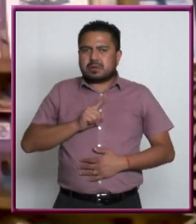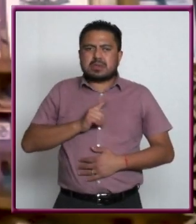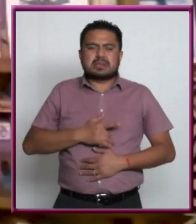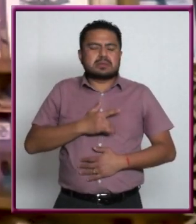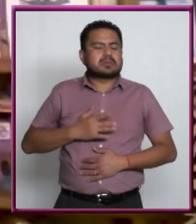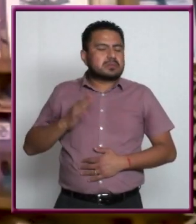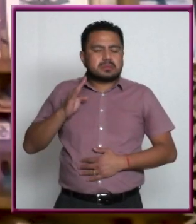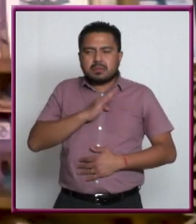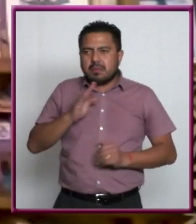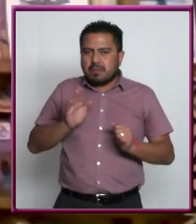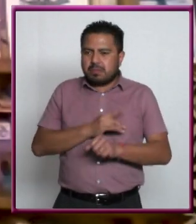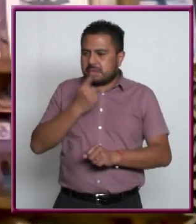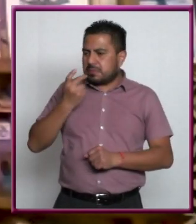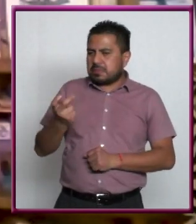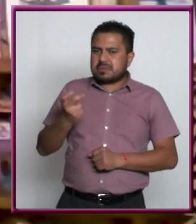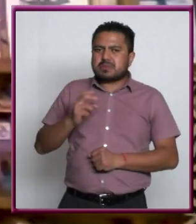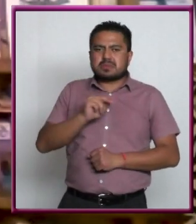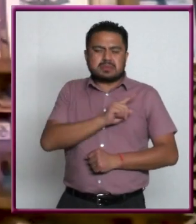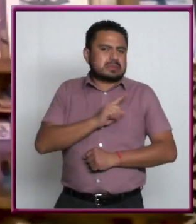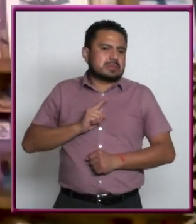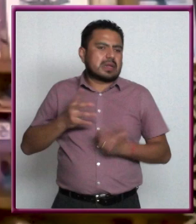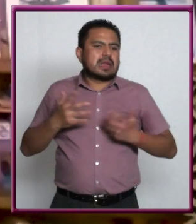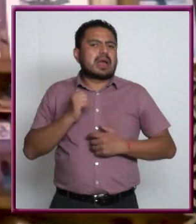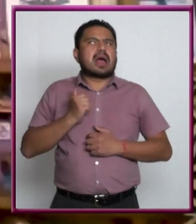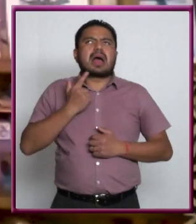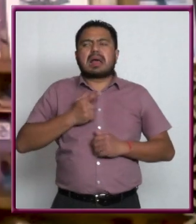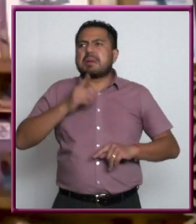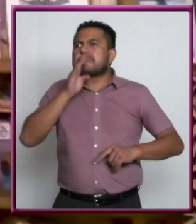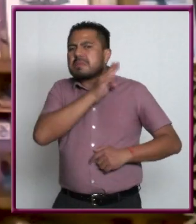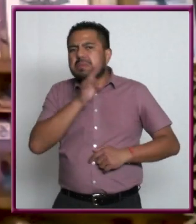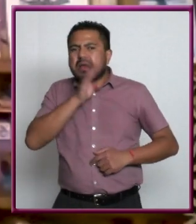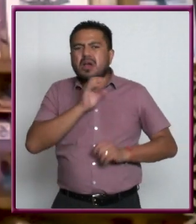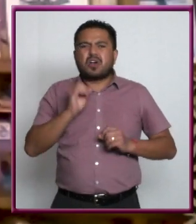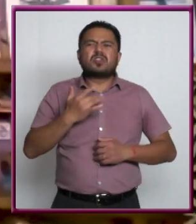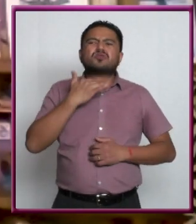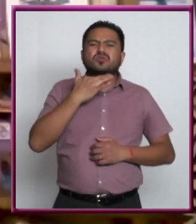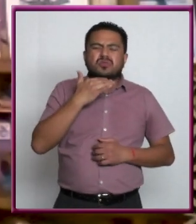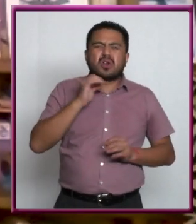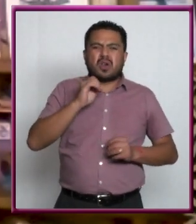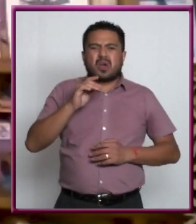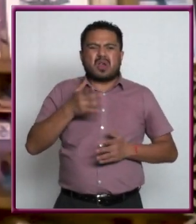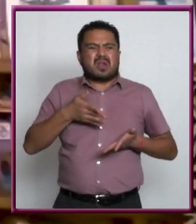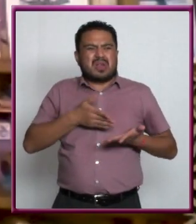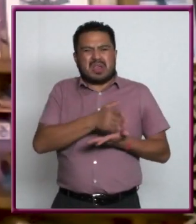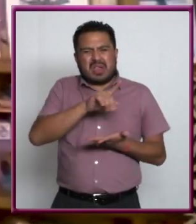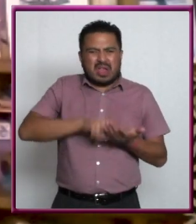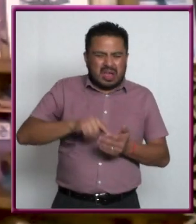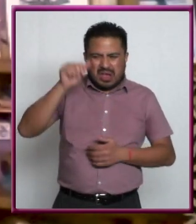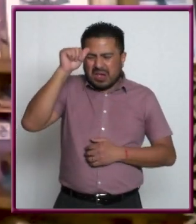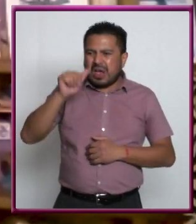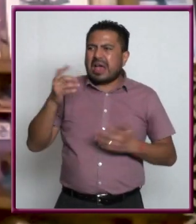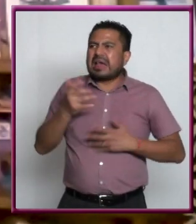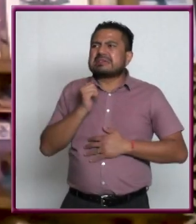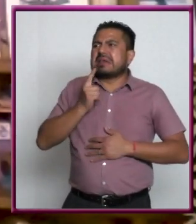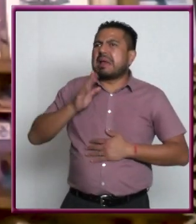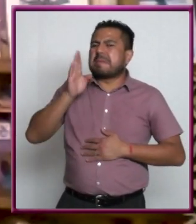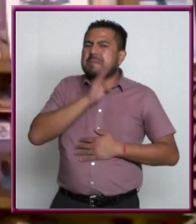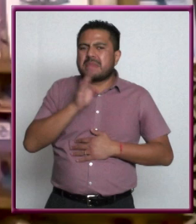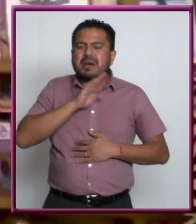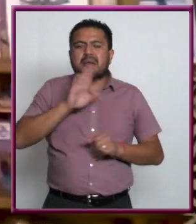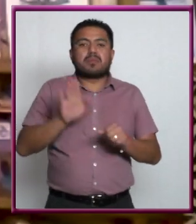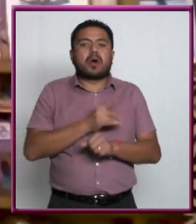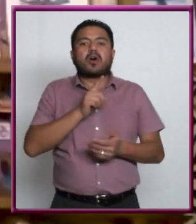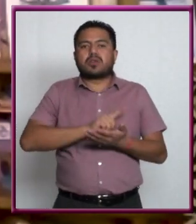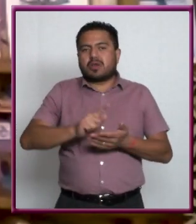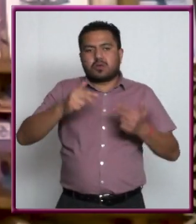debo de sentirme mal por ello, que no debo de sentir que estoy haciendo algo incorrecto o sucio o pecaminoso o que me va a hacer daño,